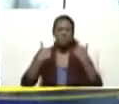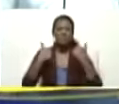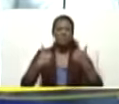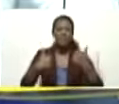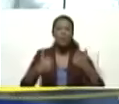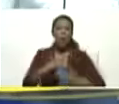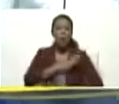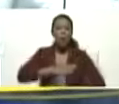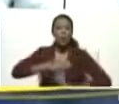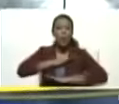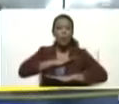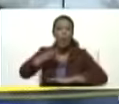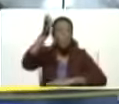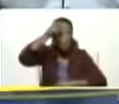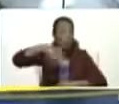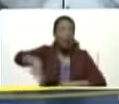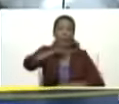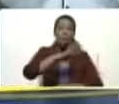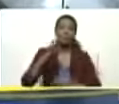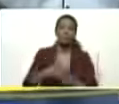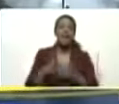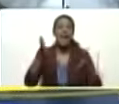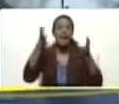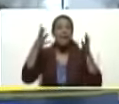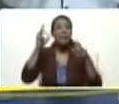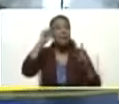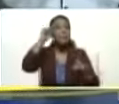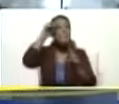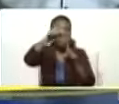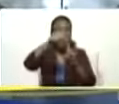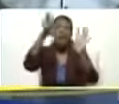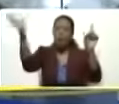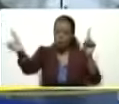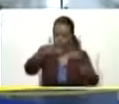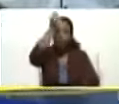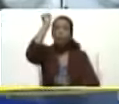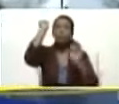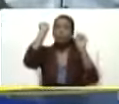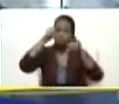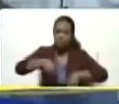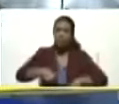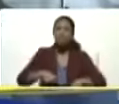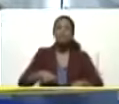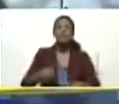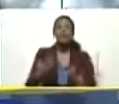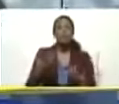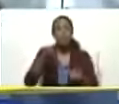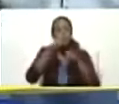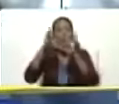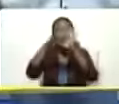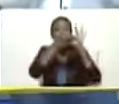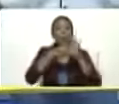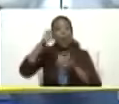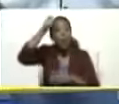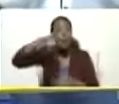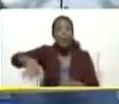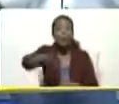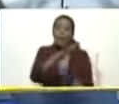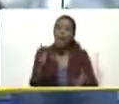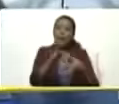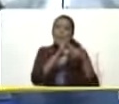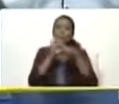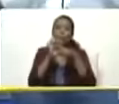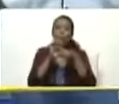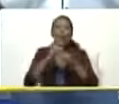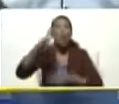el bienestar para nuestro pueblo. Las grandes metas las vamos a lograr en unión del pueblo de Venezuela,